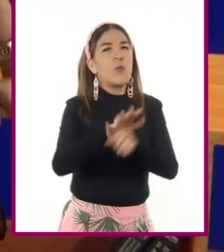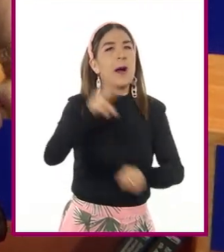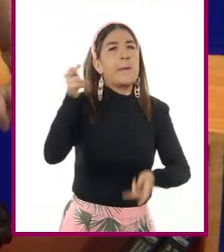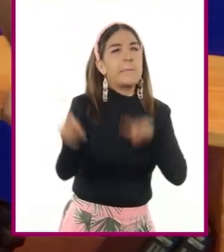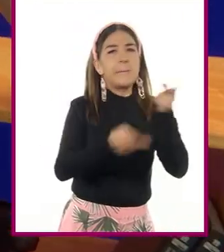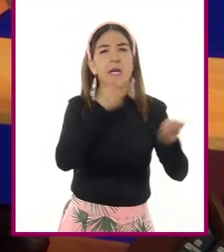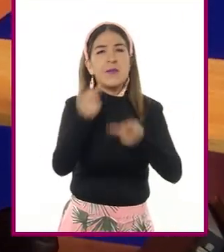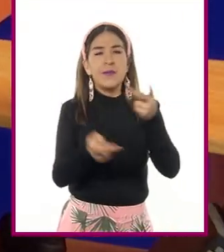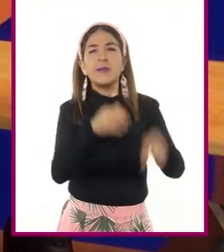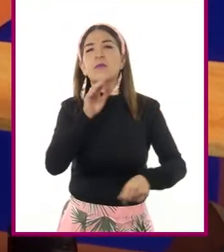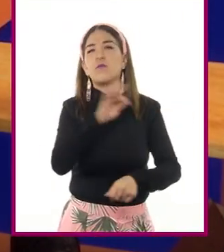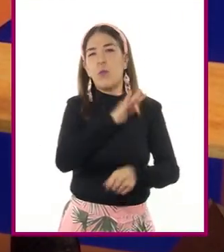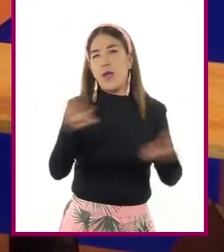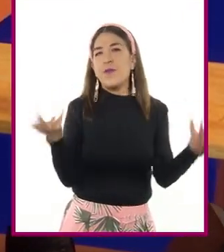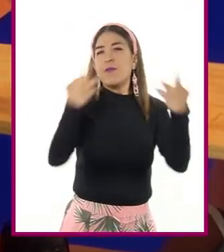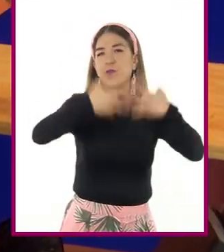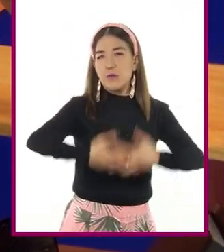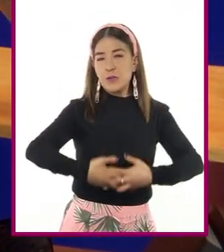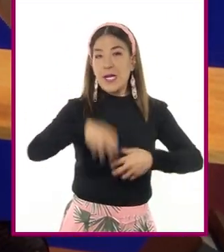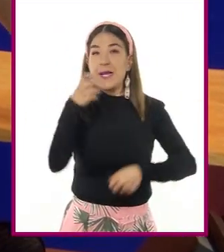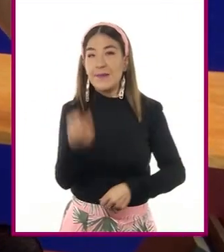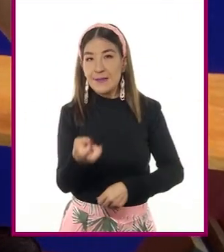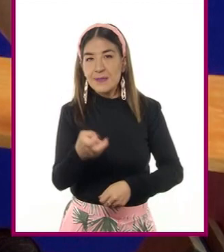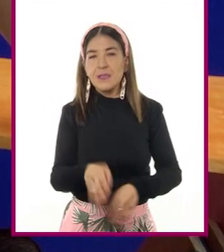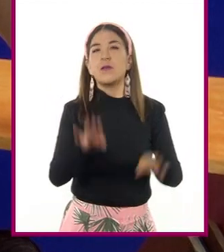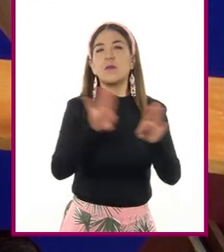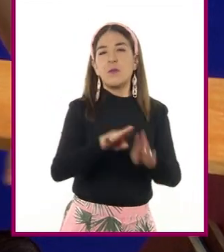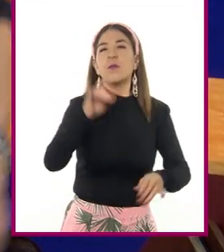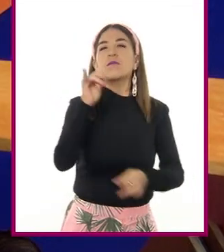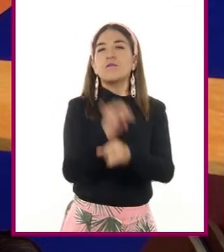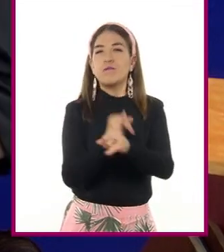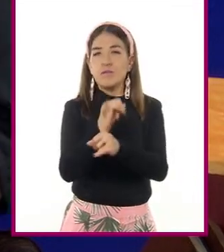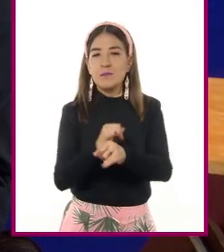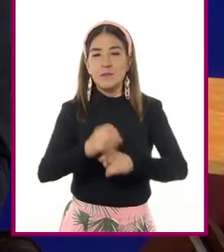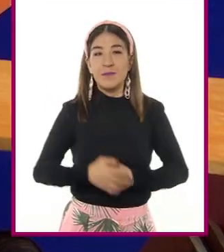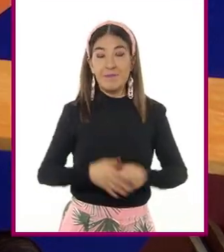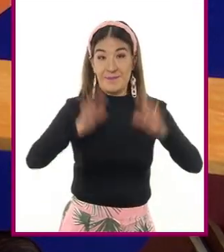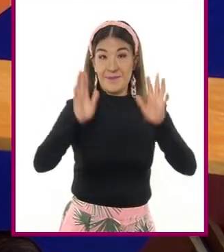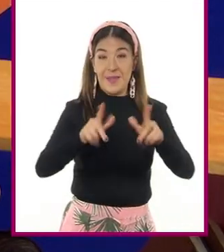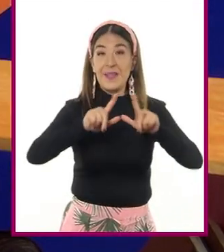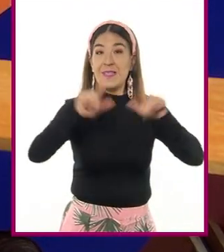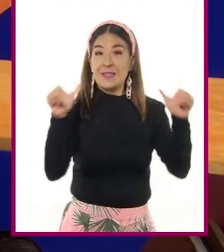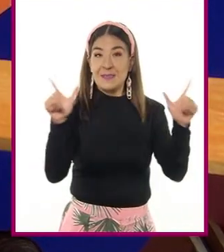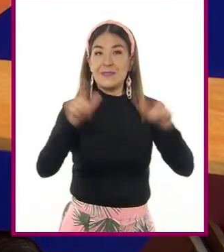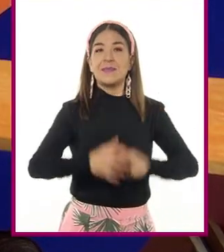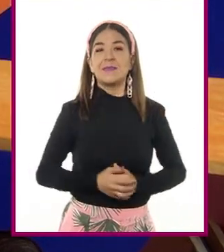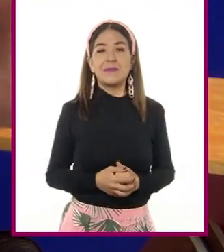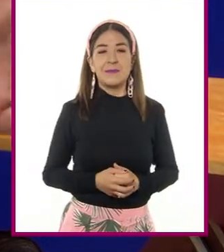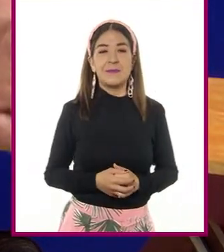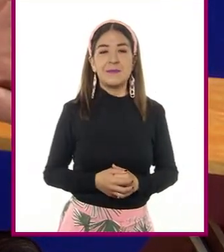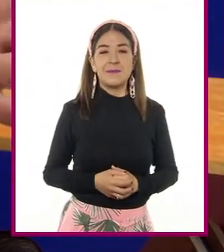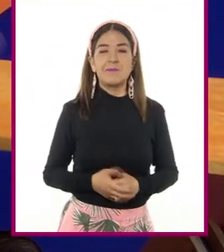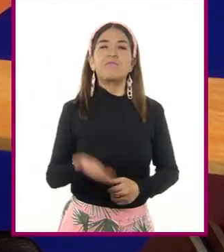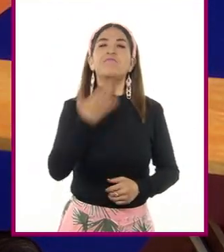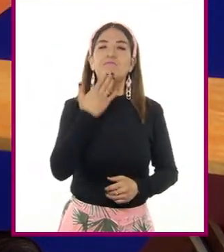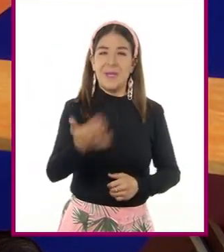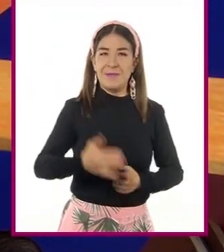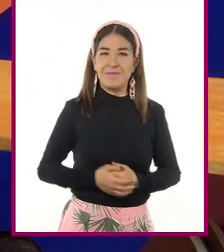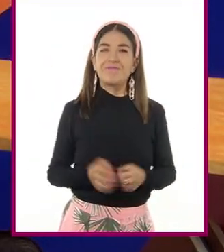son más funcionales a este tipo de indagaciones. ¿Listas y listos? Muy